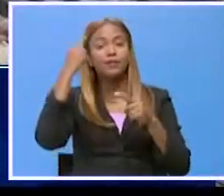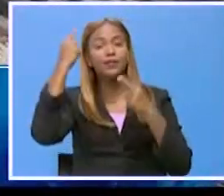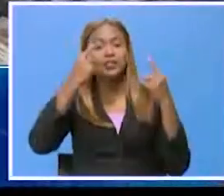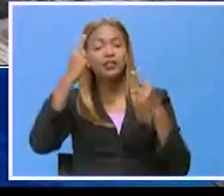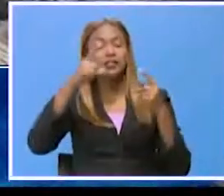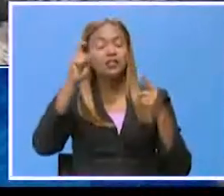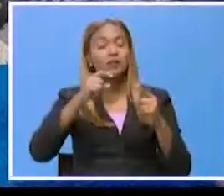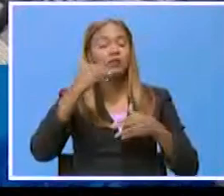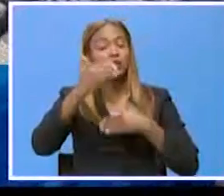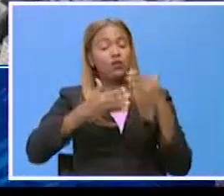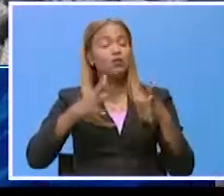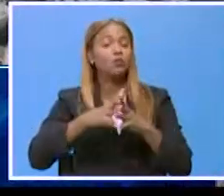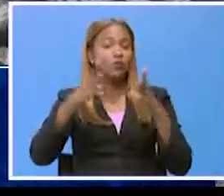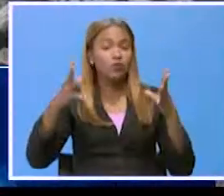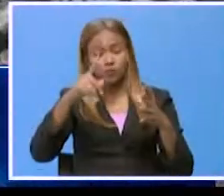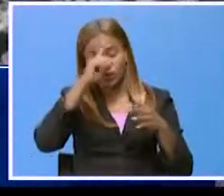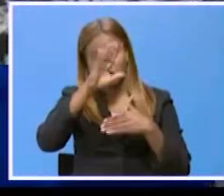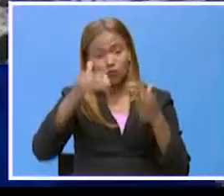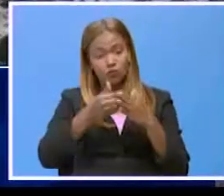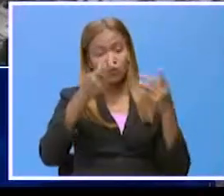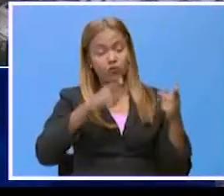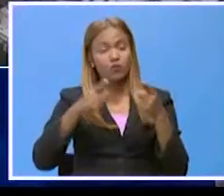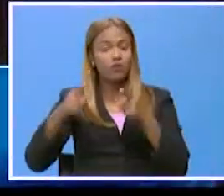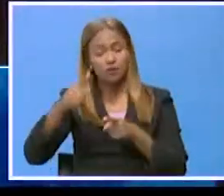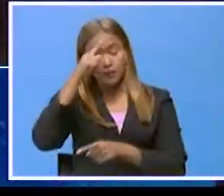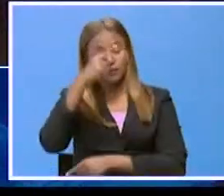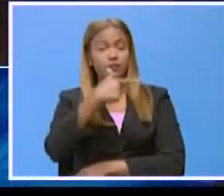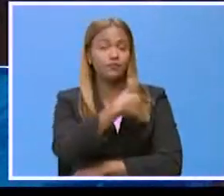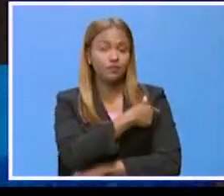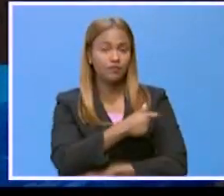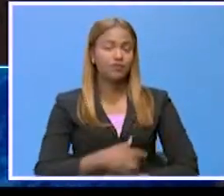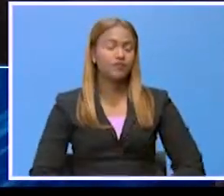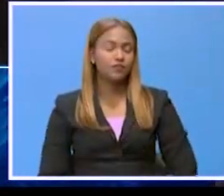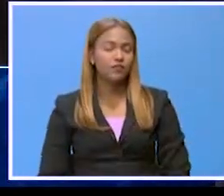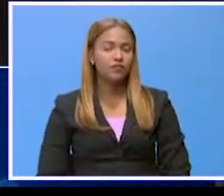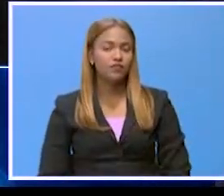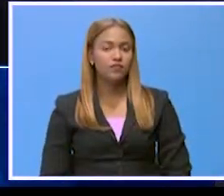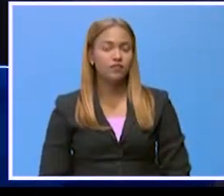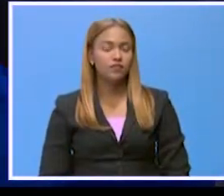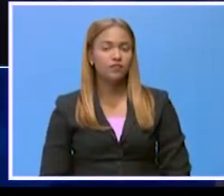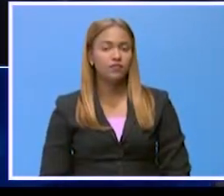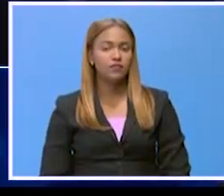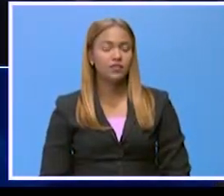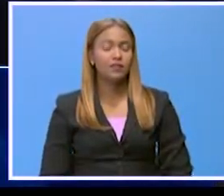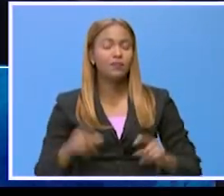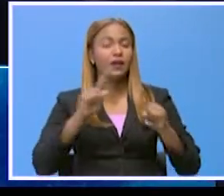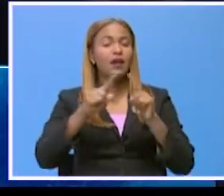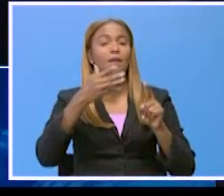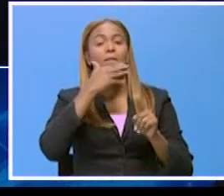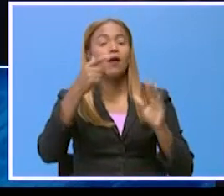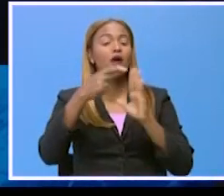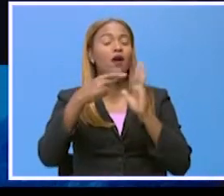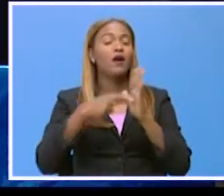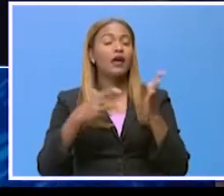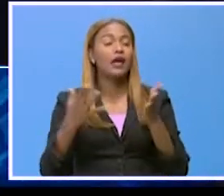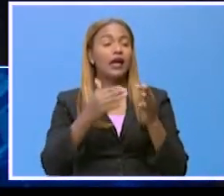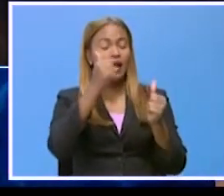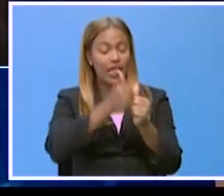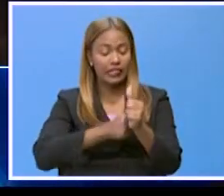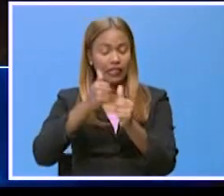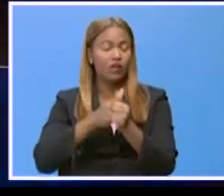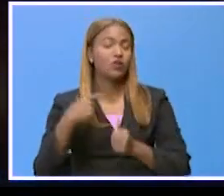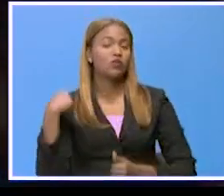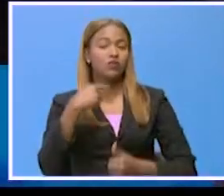en que se ha avanzado mucho en todo lo que es la vacunación que cada uno de nosotros tenemos